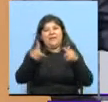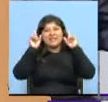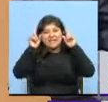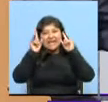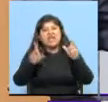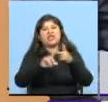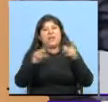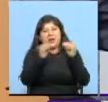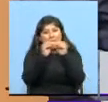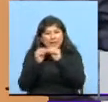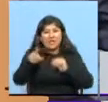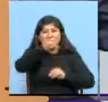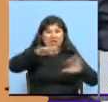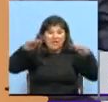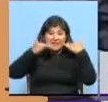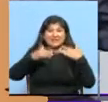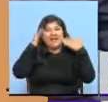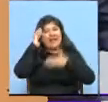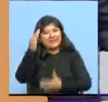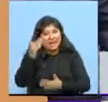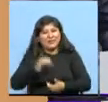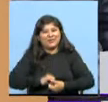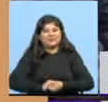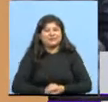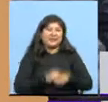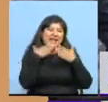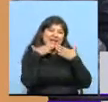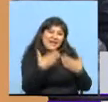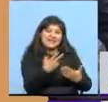mis compañeros, todos. Bueno, gracias